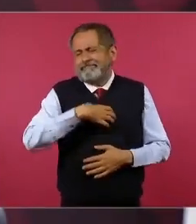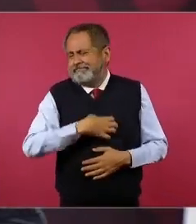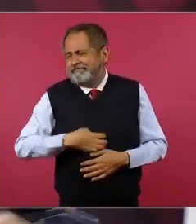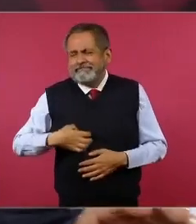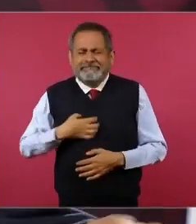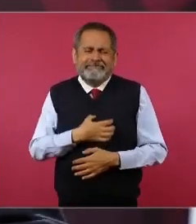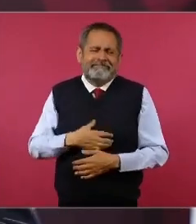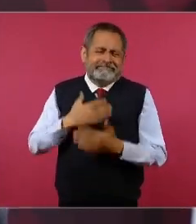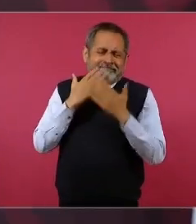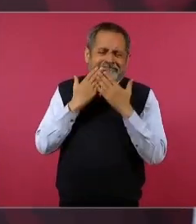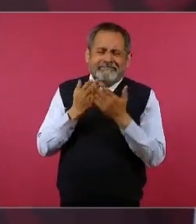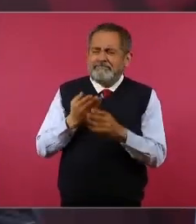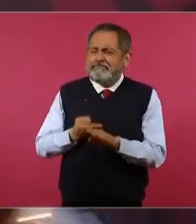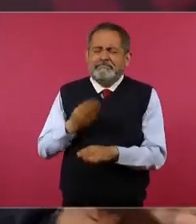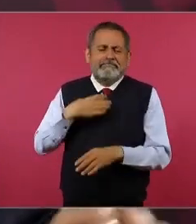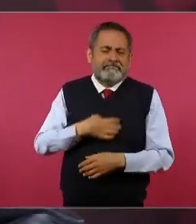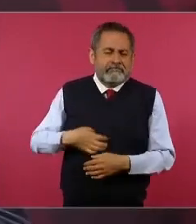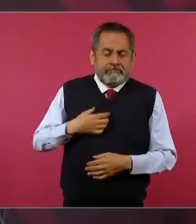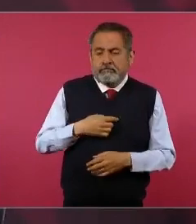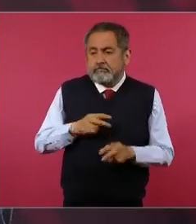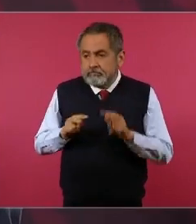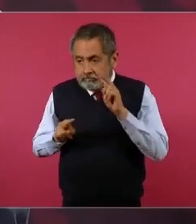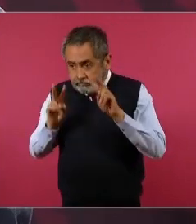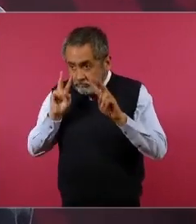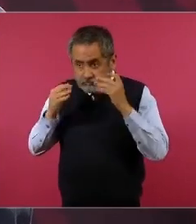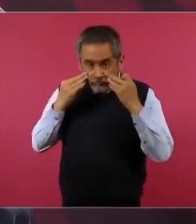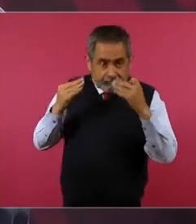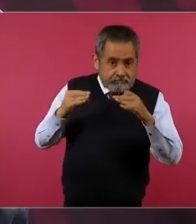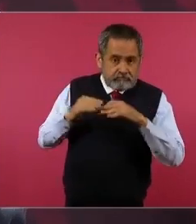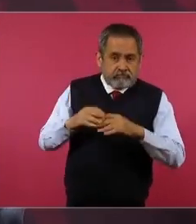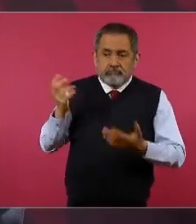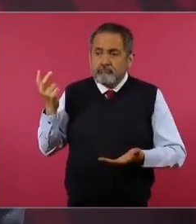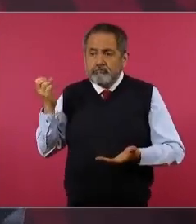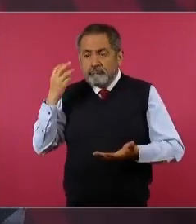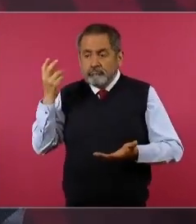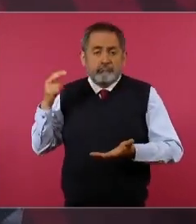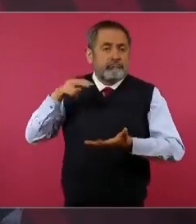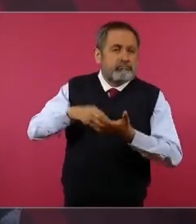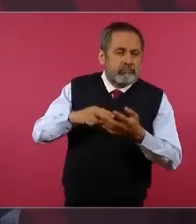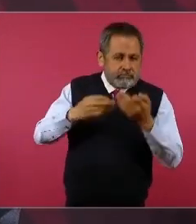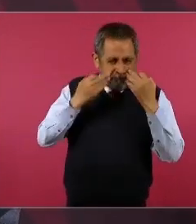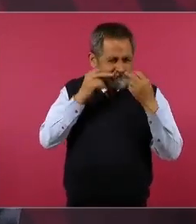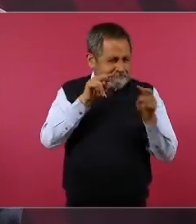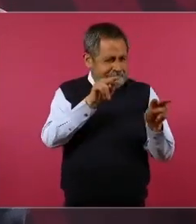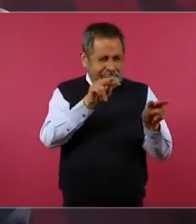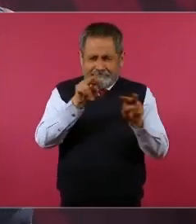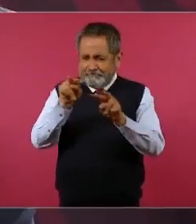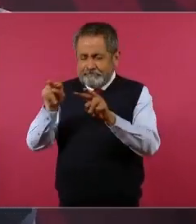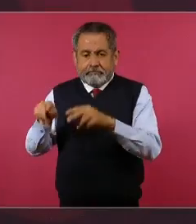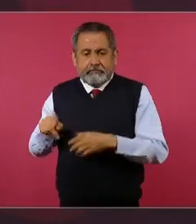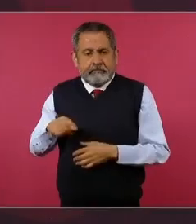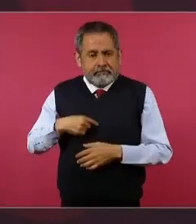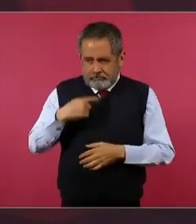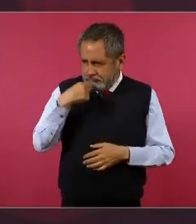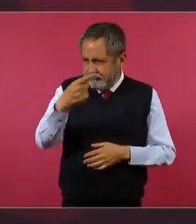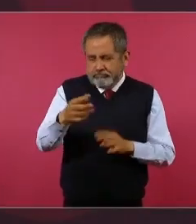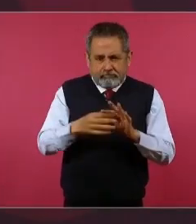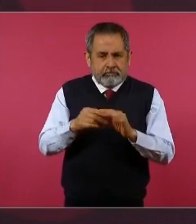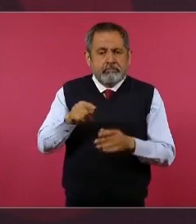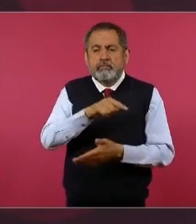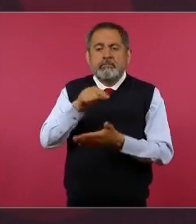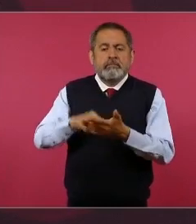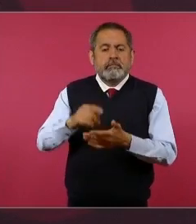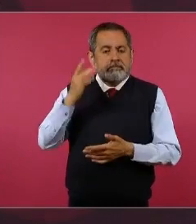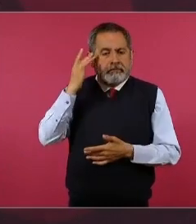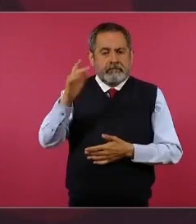pero contentísimo. Y me daba yo cuenta, estábamos en los actos, hasta se los dije, en Santa